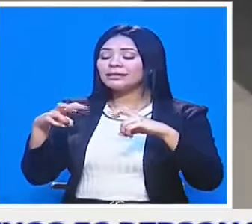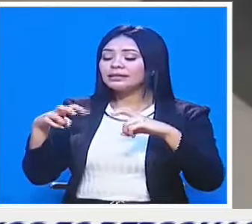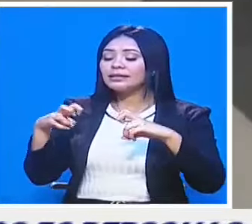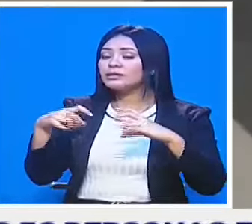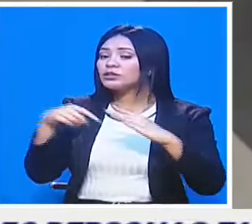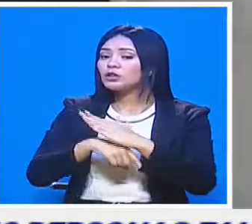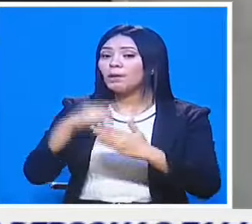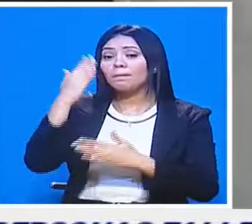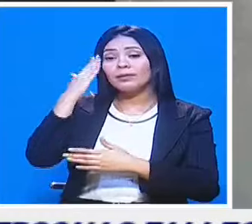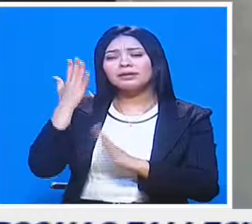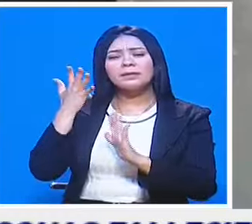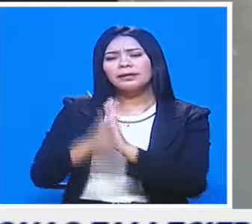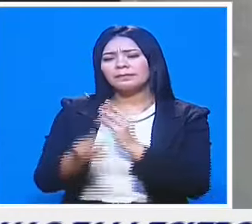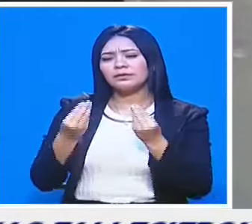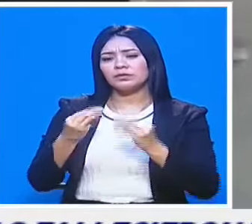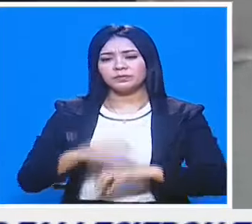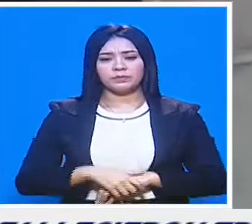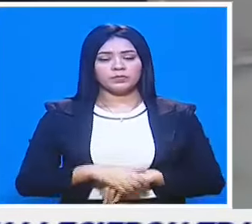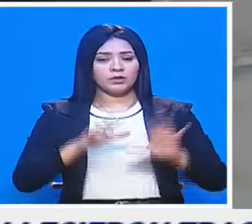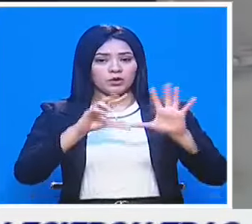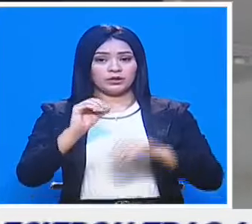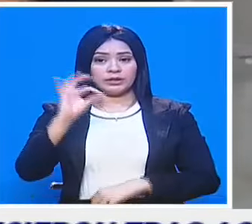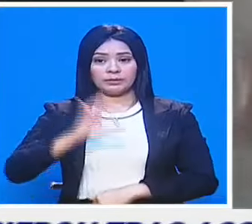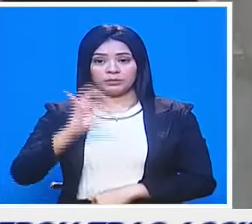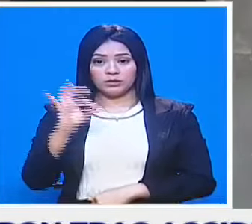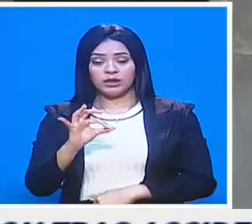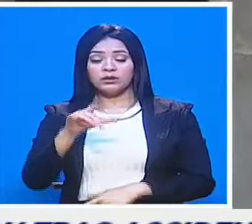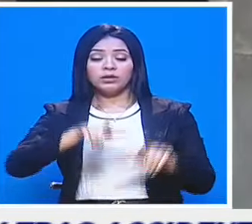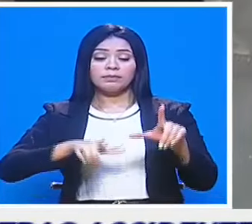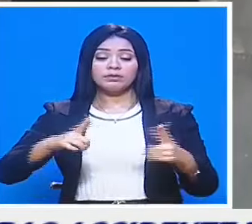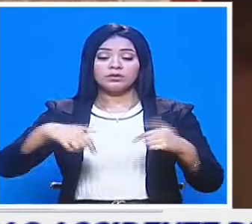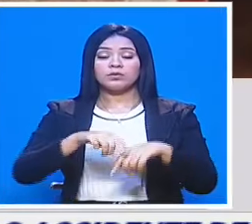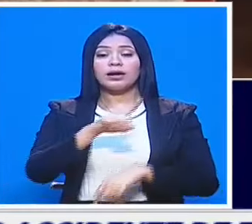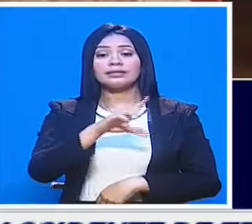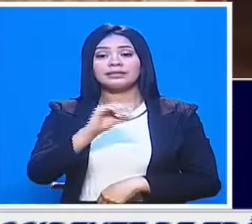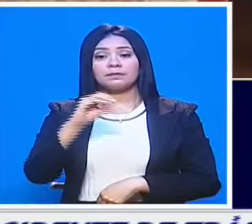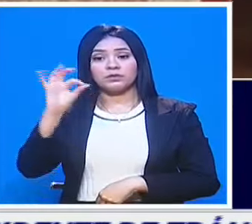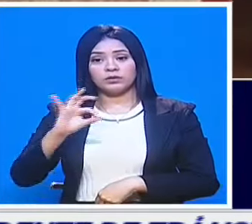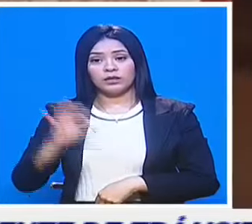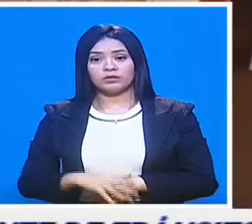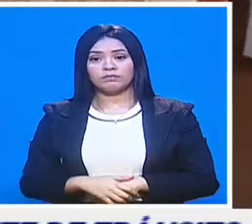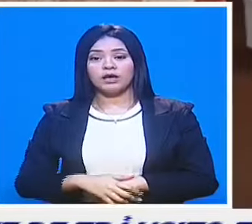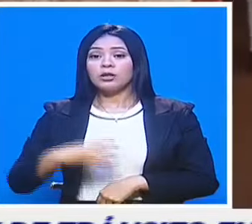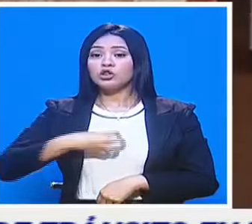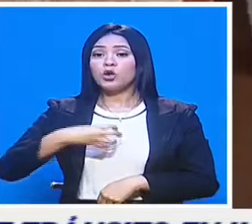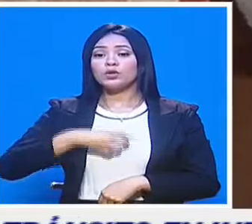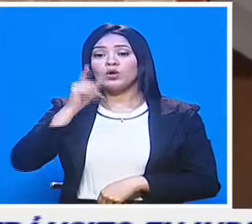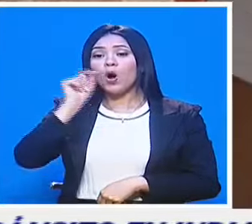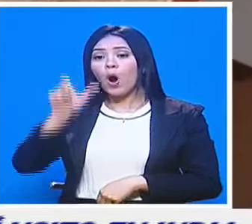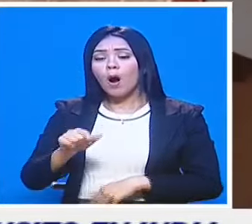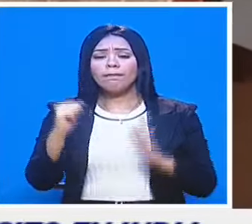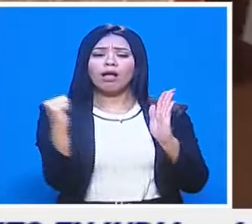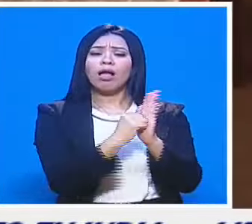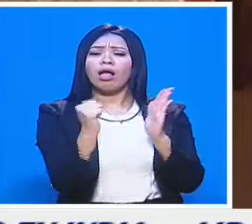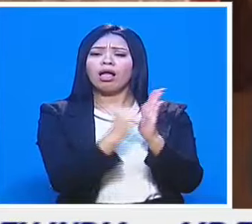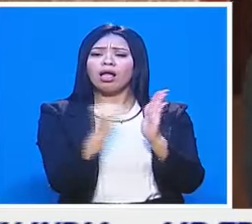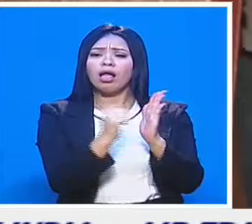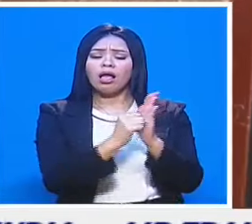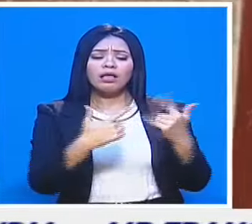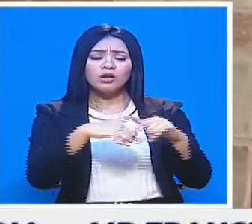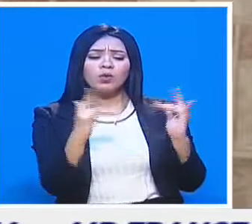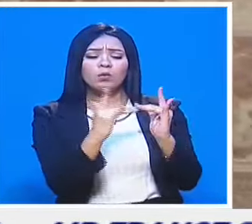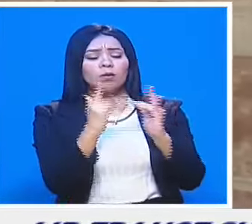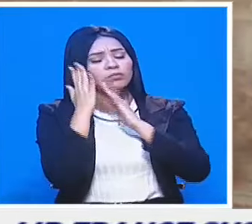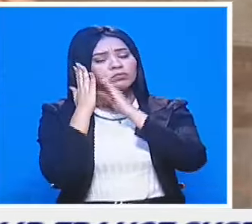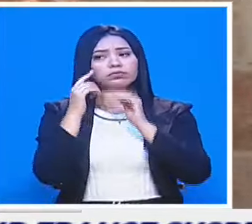que pasó ahí. Aparentemente yo tuve un 80%, los vecinos tuvieron 100%. Mi sobrino me fue tocando la puerta del cuarto a decirme